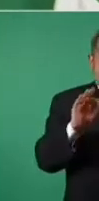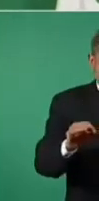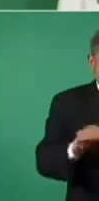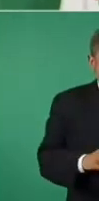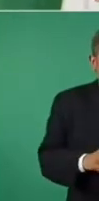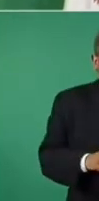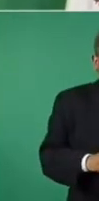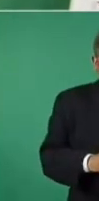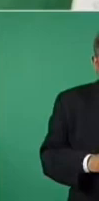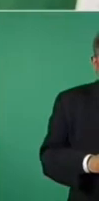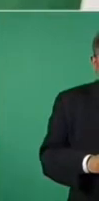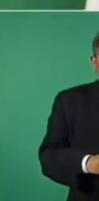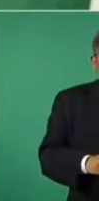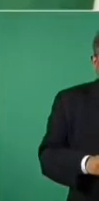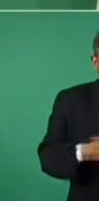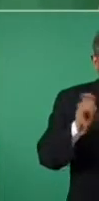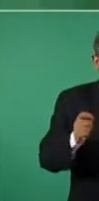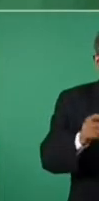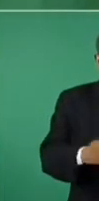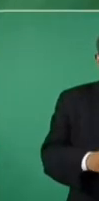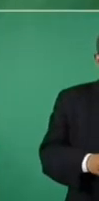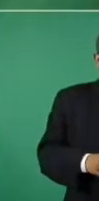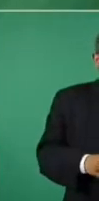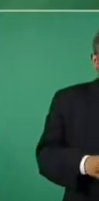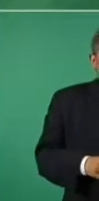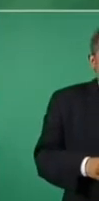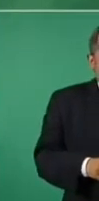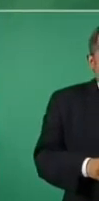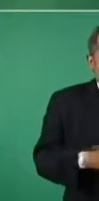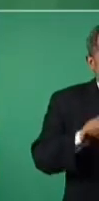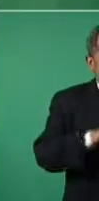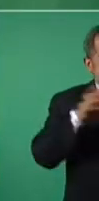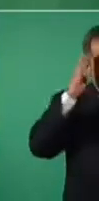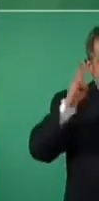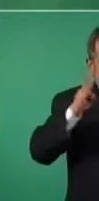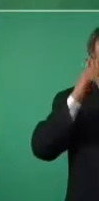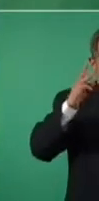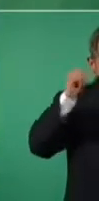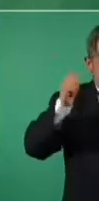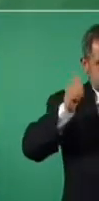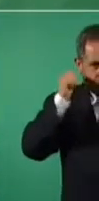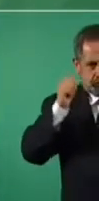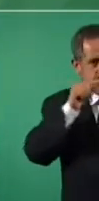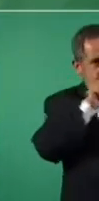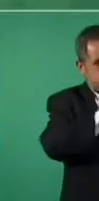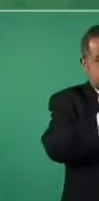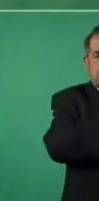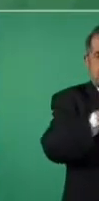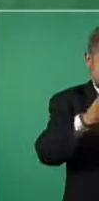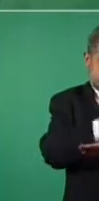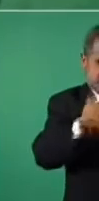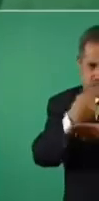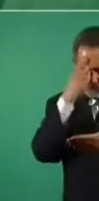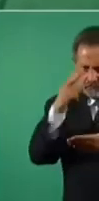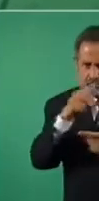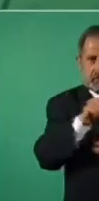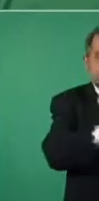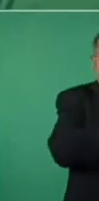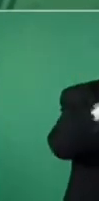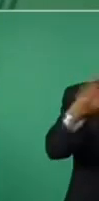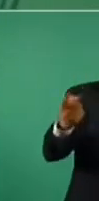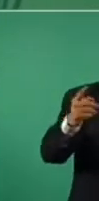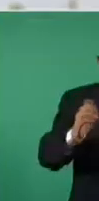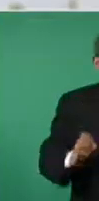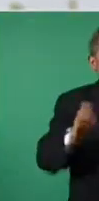tanto en el Museo de Antropología como en el edificio